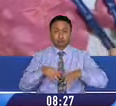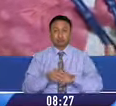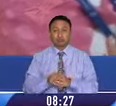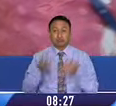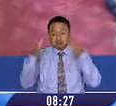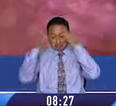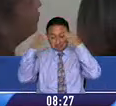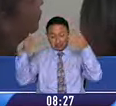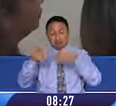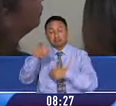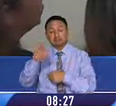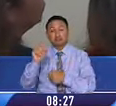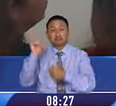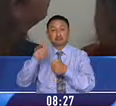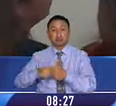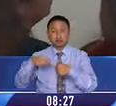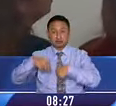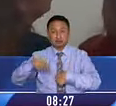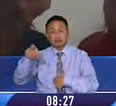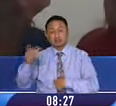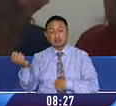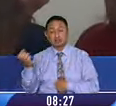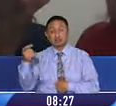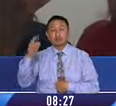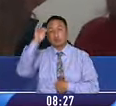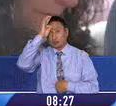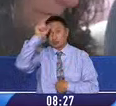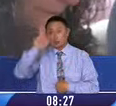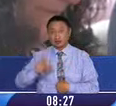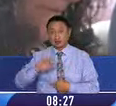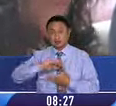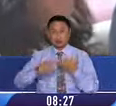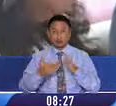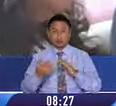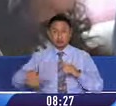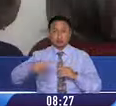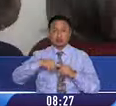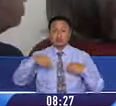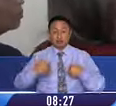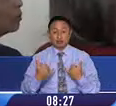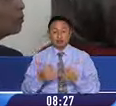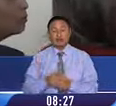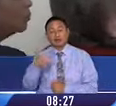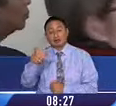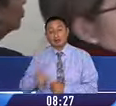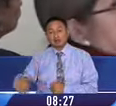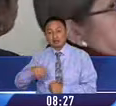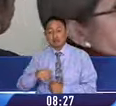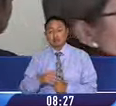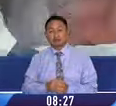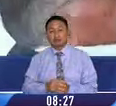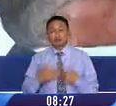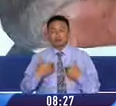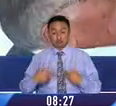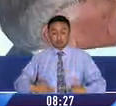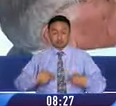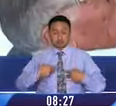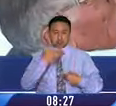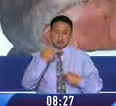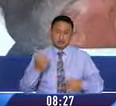destinadas a los afiliados, pacientes y comunidad en general, de cara a crear hábitos que mejoren el estilo de